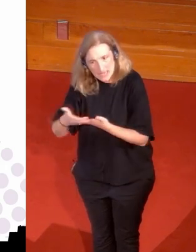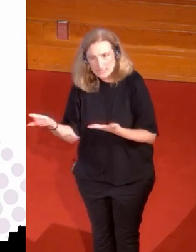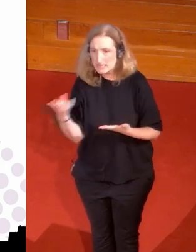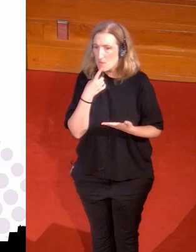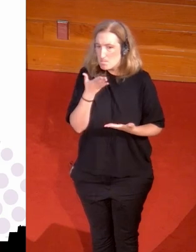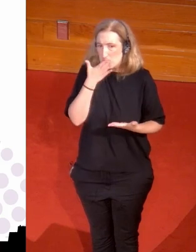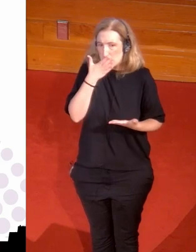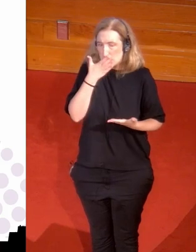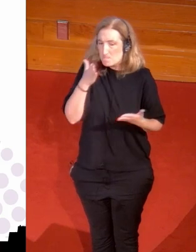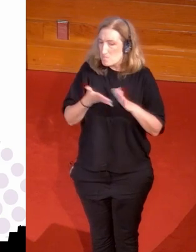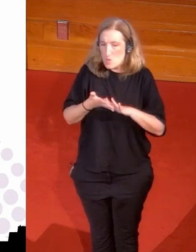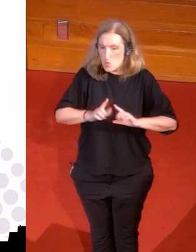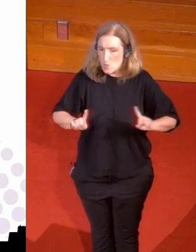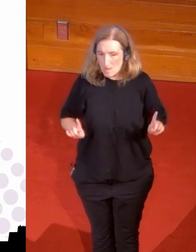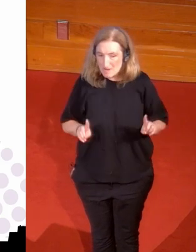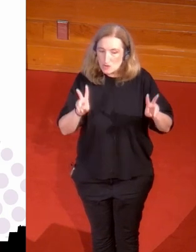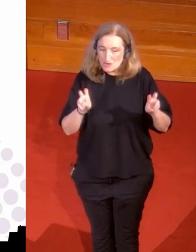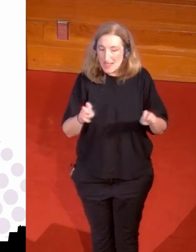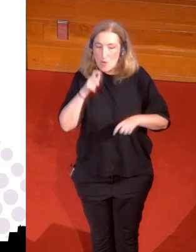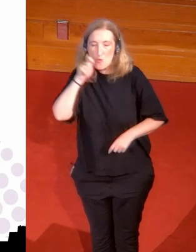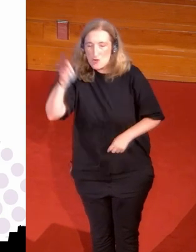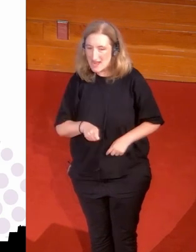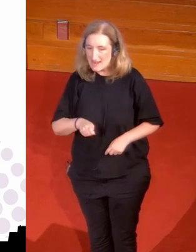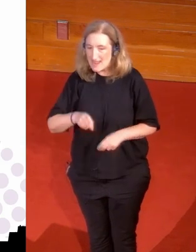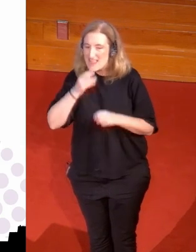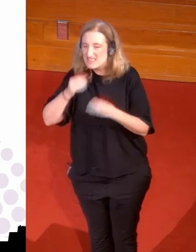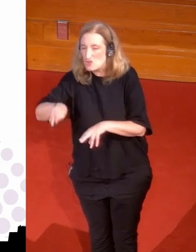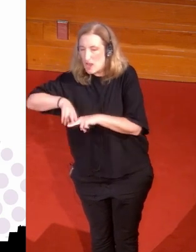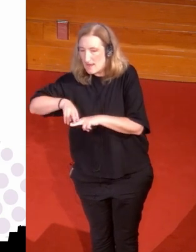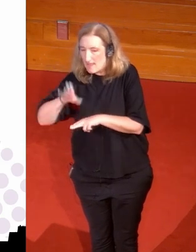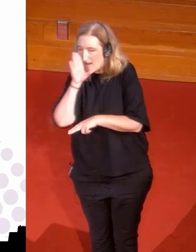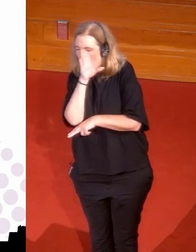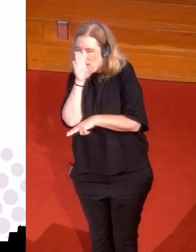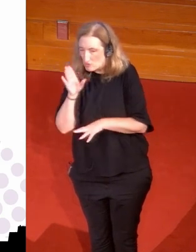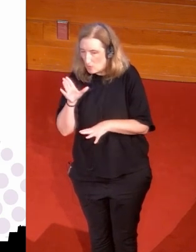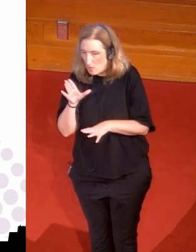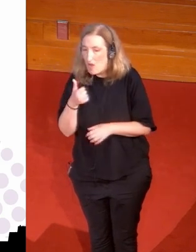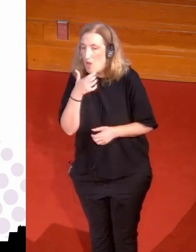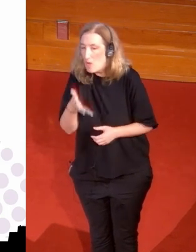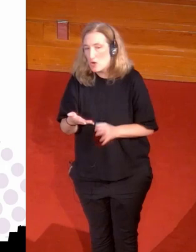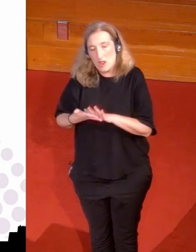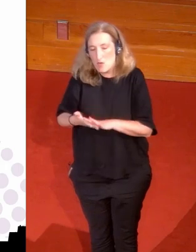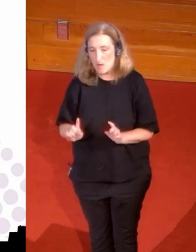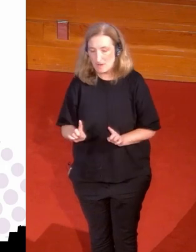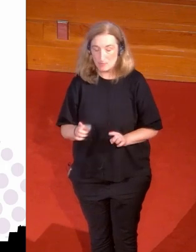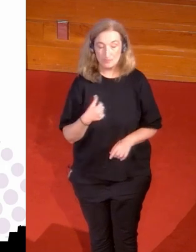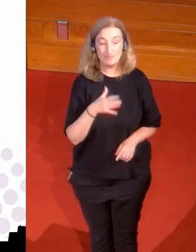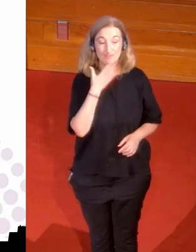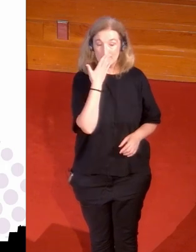comunicación principales de la parte oscura de Ucrania sinceramente sinceramente creo que es